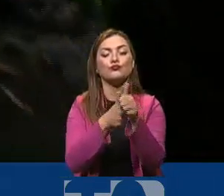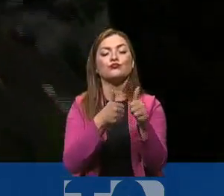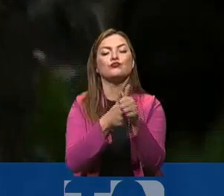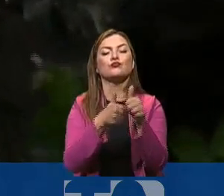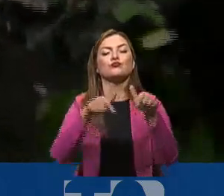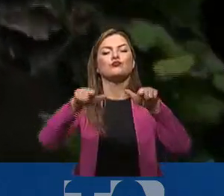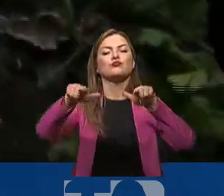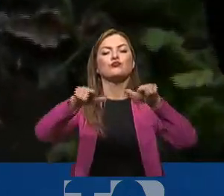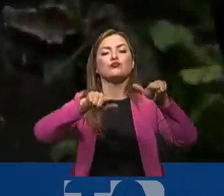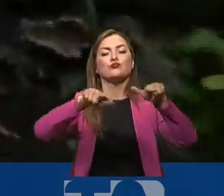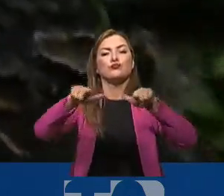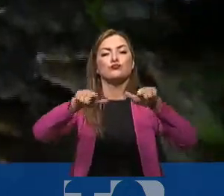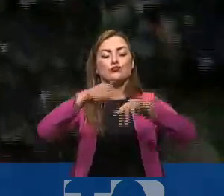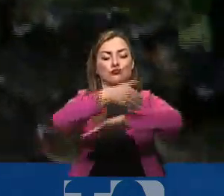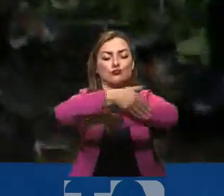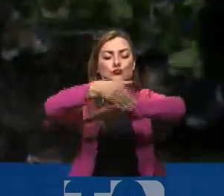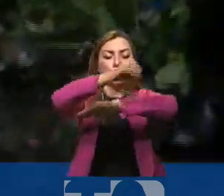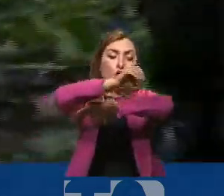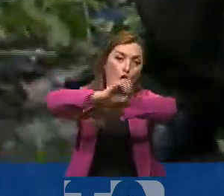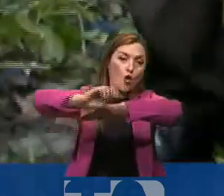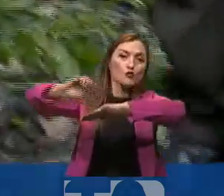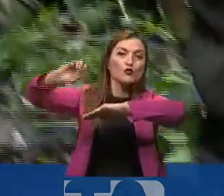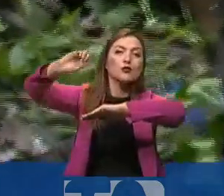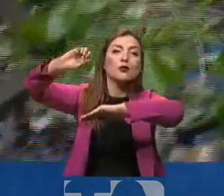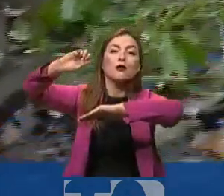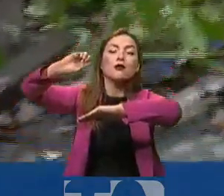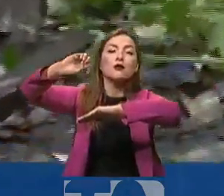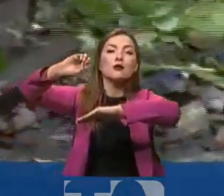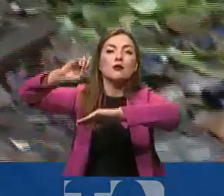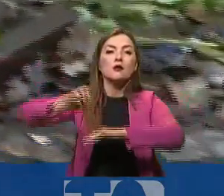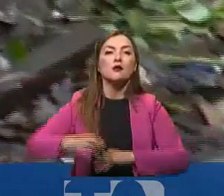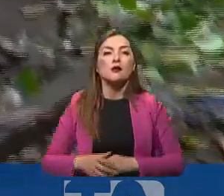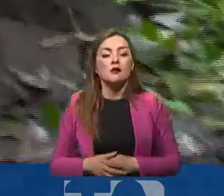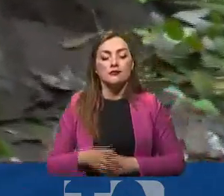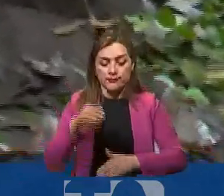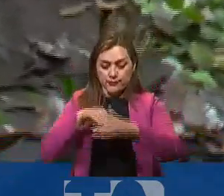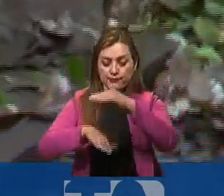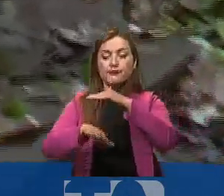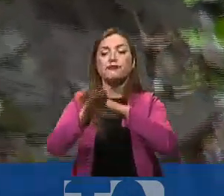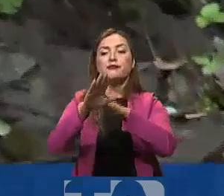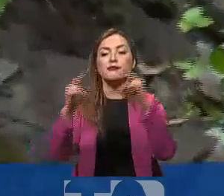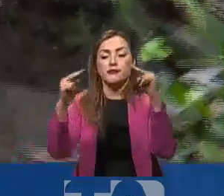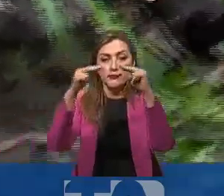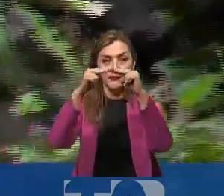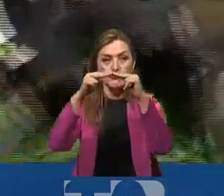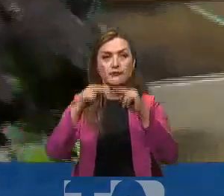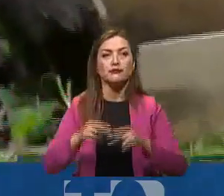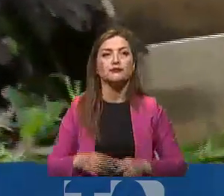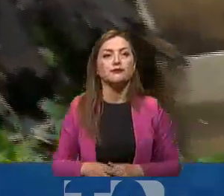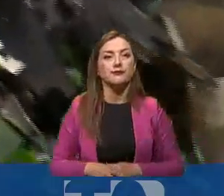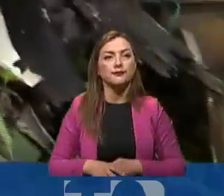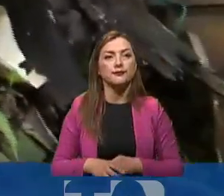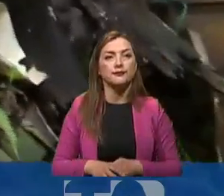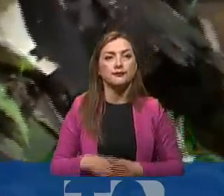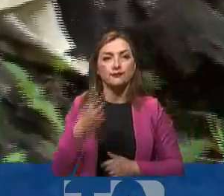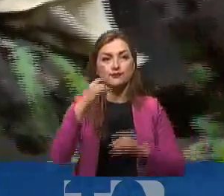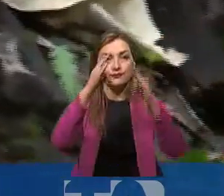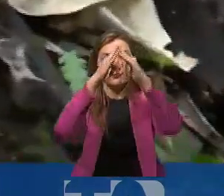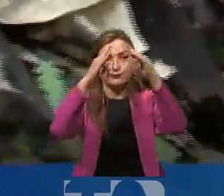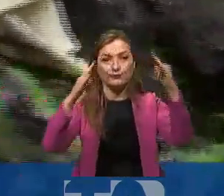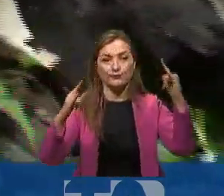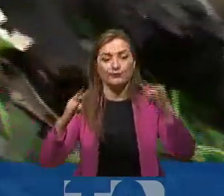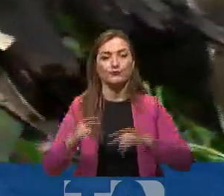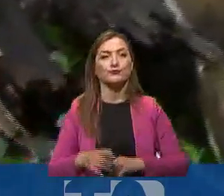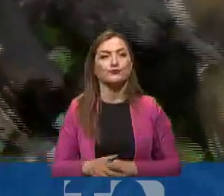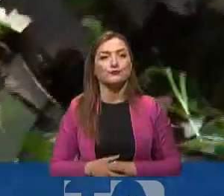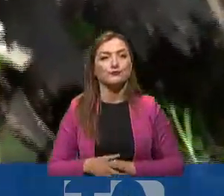del sector de la avenida occidental, del sector del ingreso a los puentes. Vean ustedes estas covachas que se encuentran